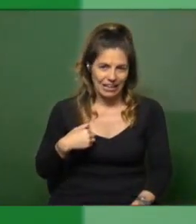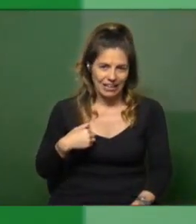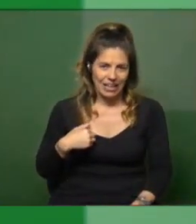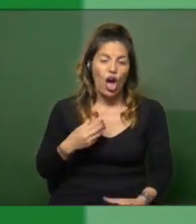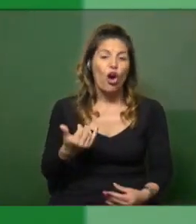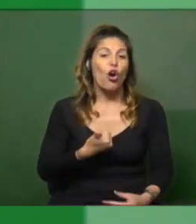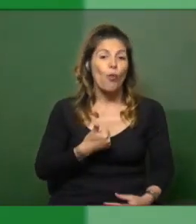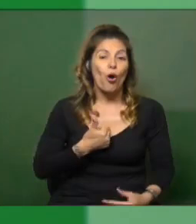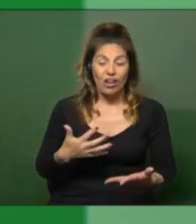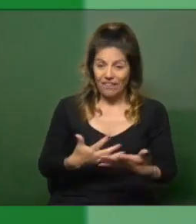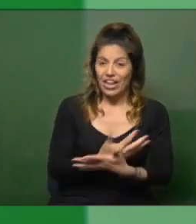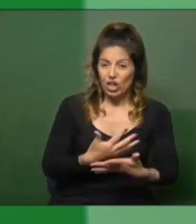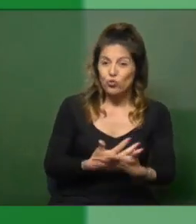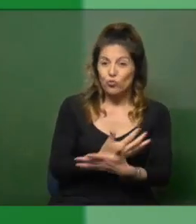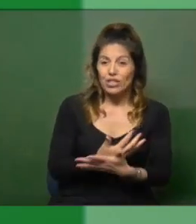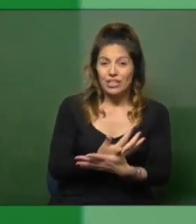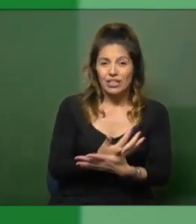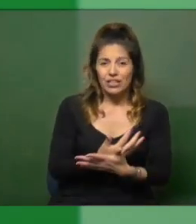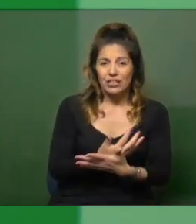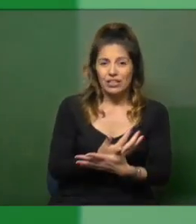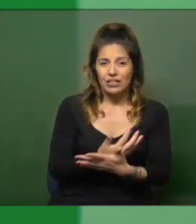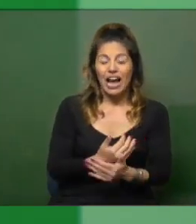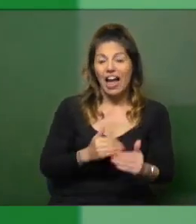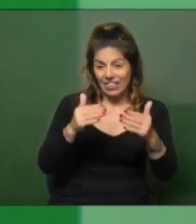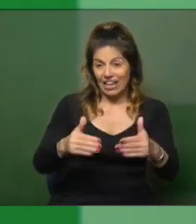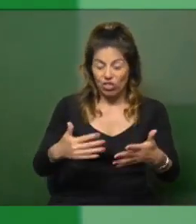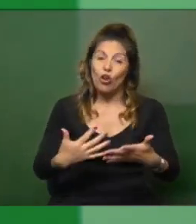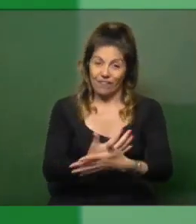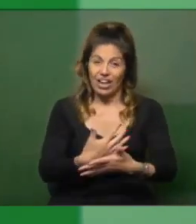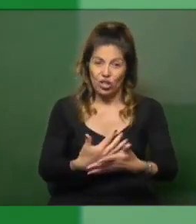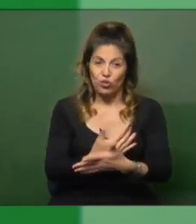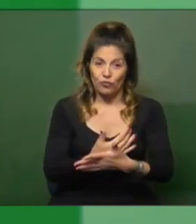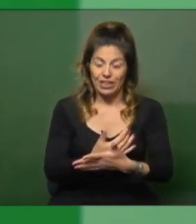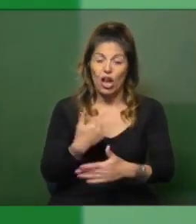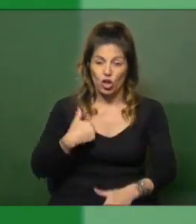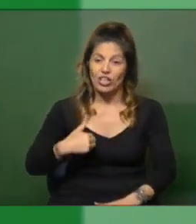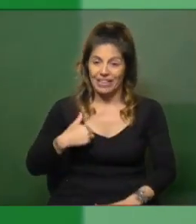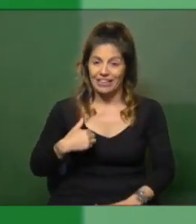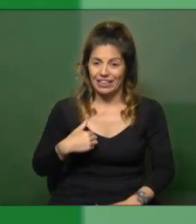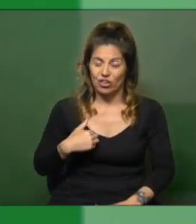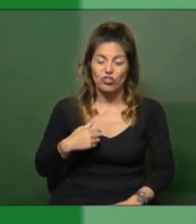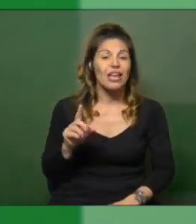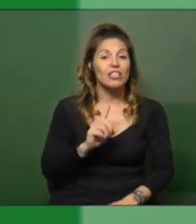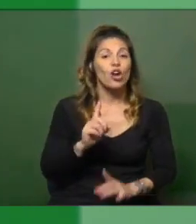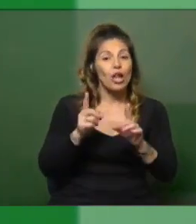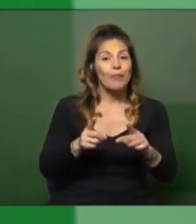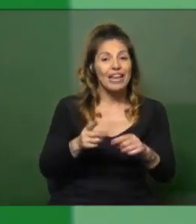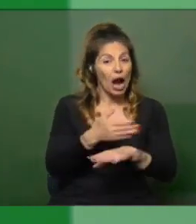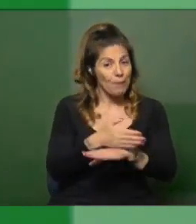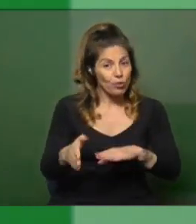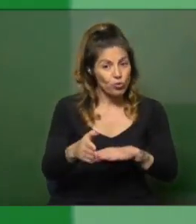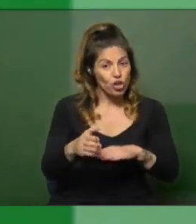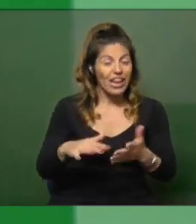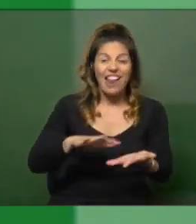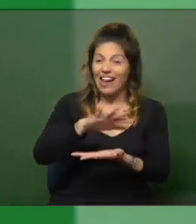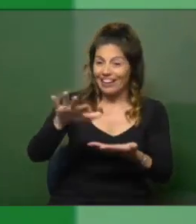cómo la van a sufrir adelanto que la van a sufrir las y los argentinos sino que eso va a tener una repercusión en